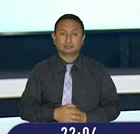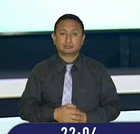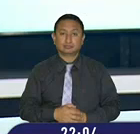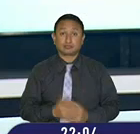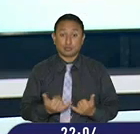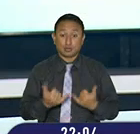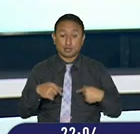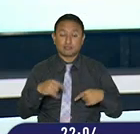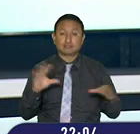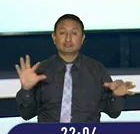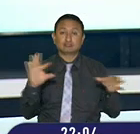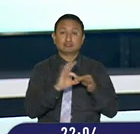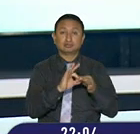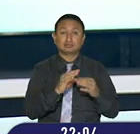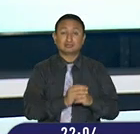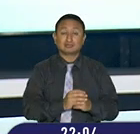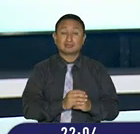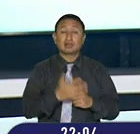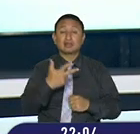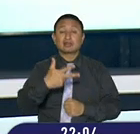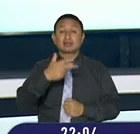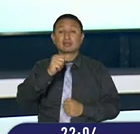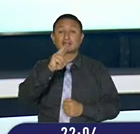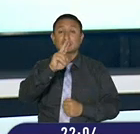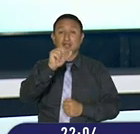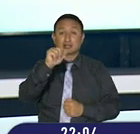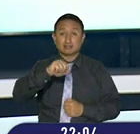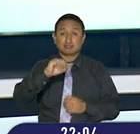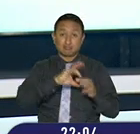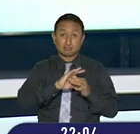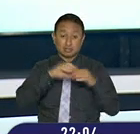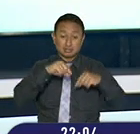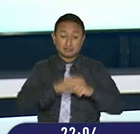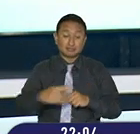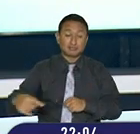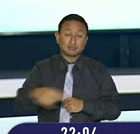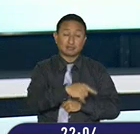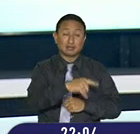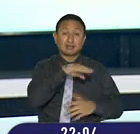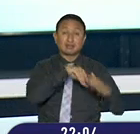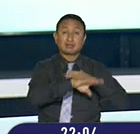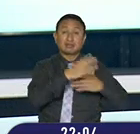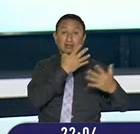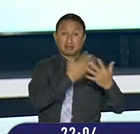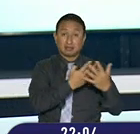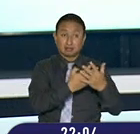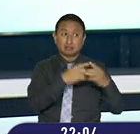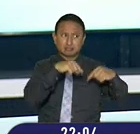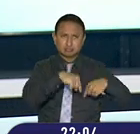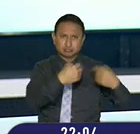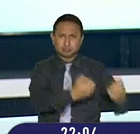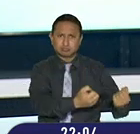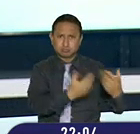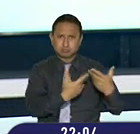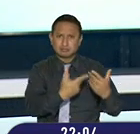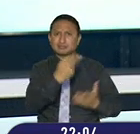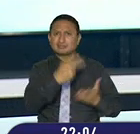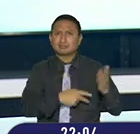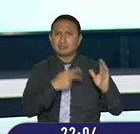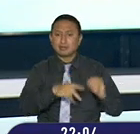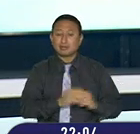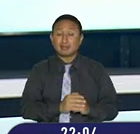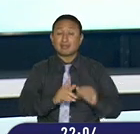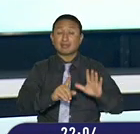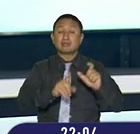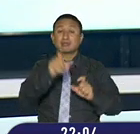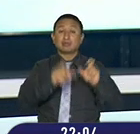Y hasta ahora vamos a hacer contacto con Charlie Pisa, quien se encuentra en la vía Daule en la cárcel regional y nos tiene un informe del traslado de